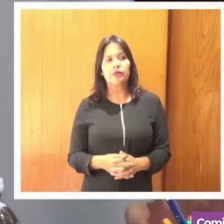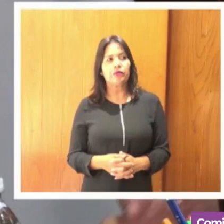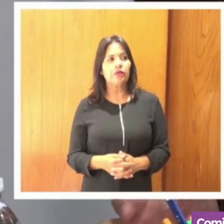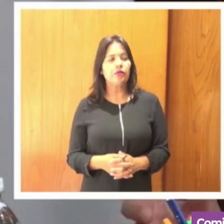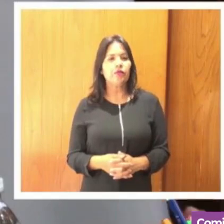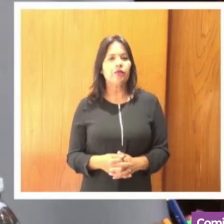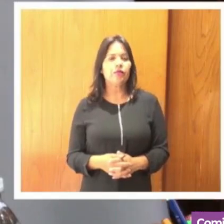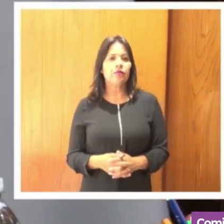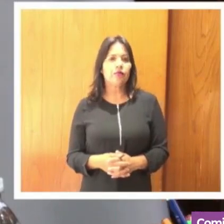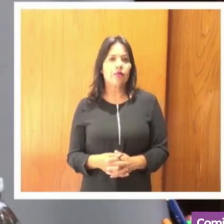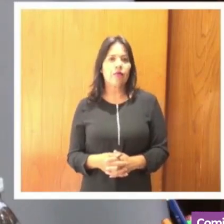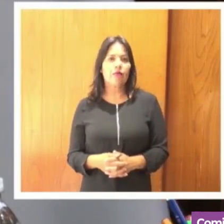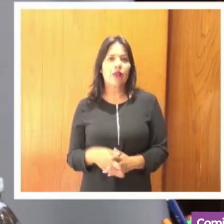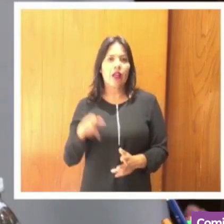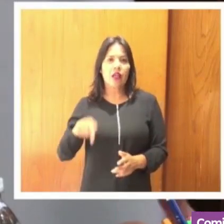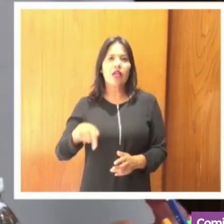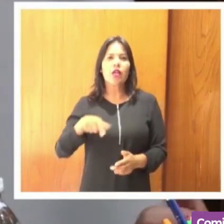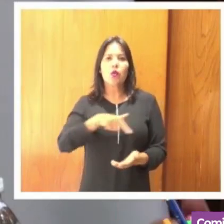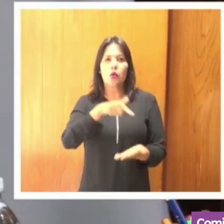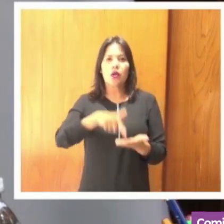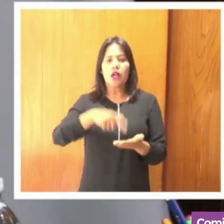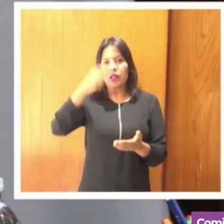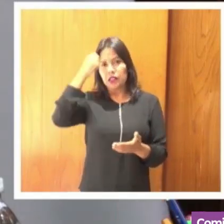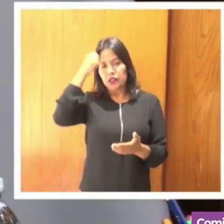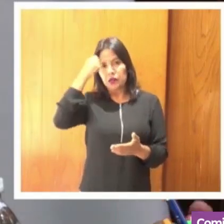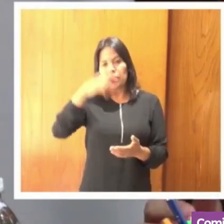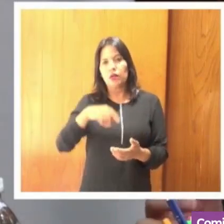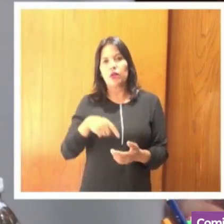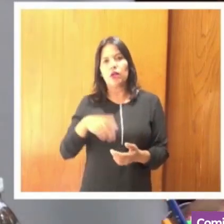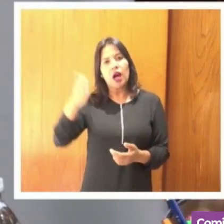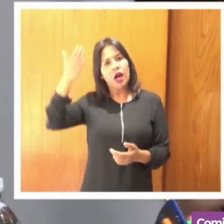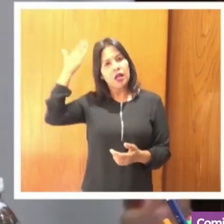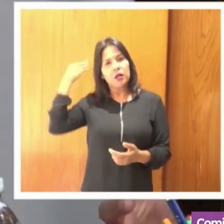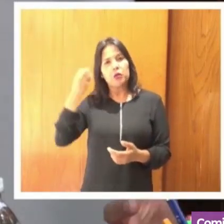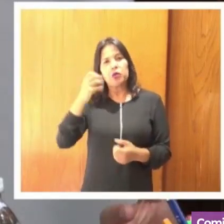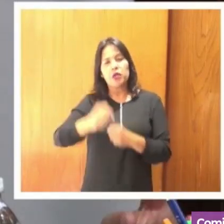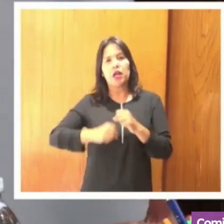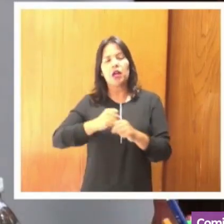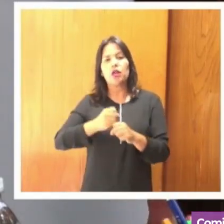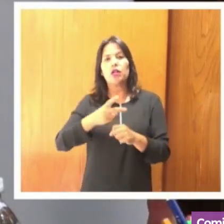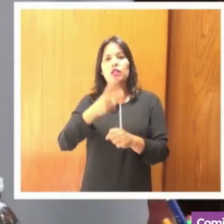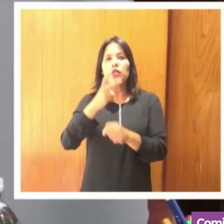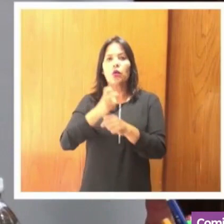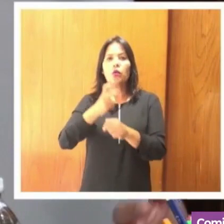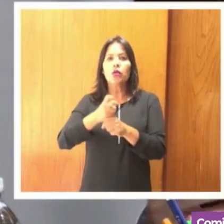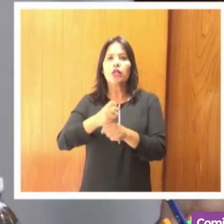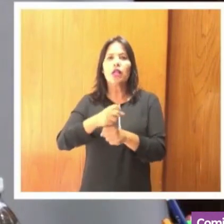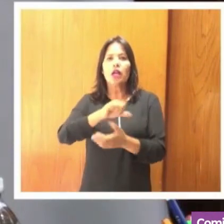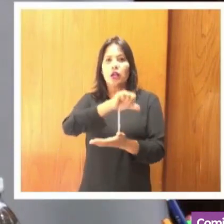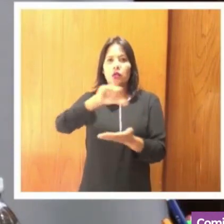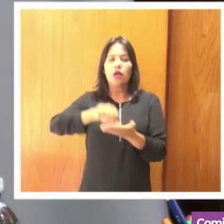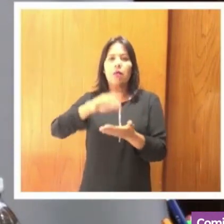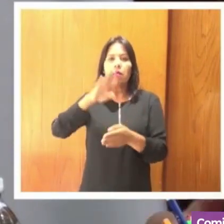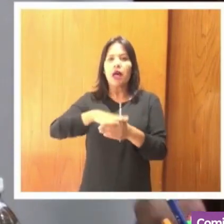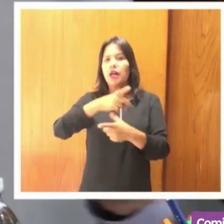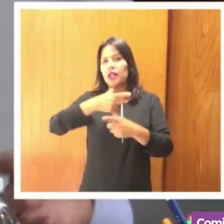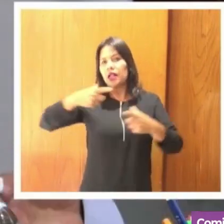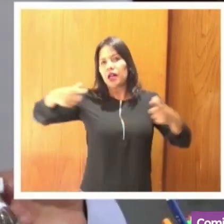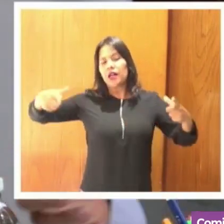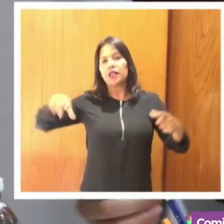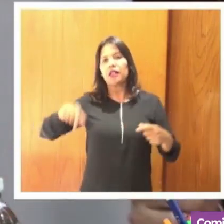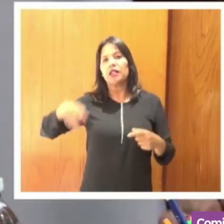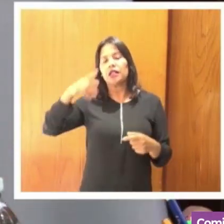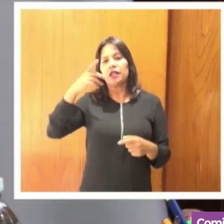Esta zona de los Acolúas fue la segunda ciudad más grande del continente americano después